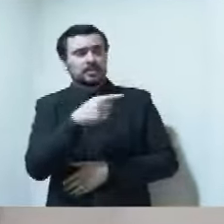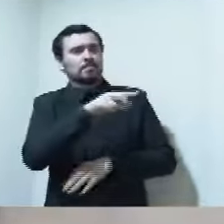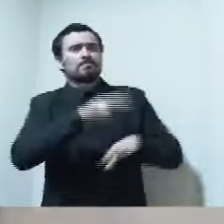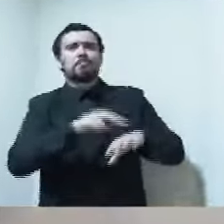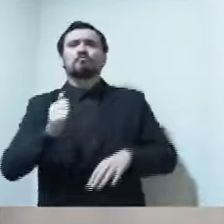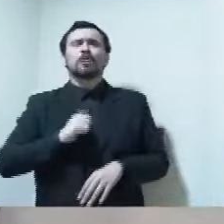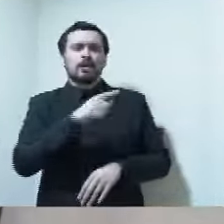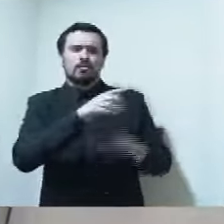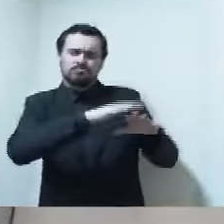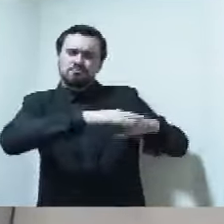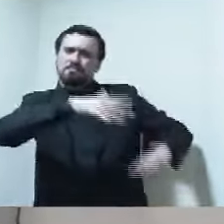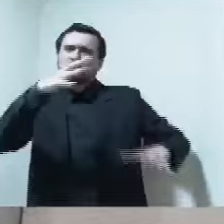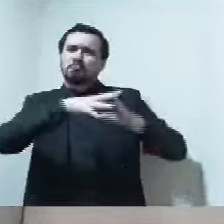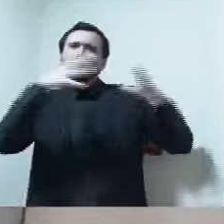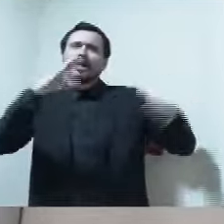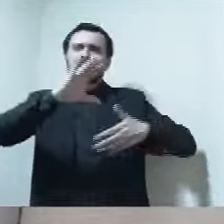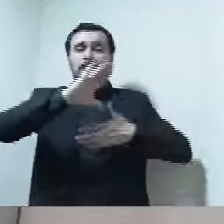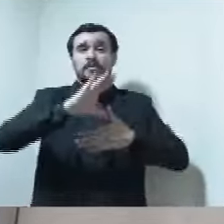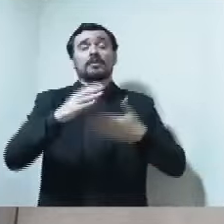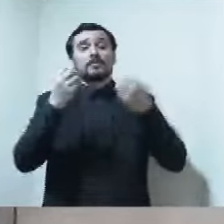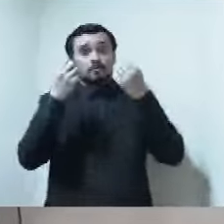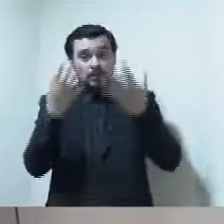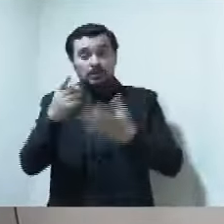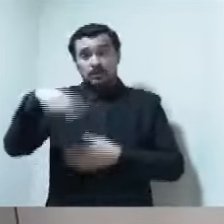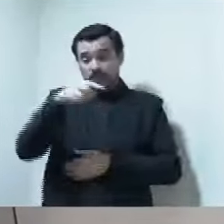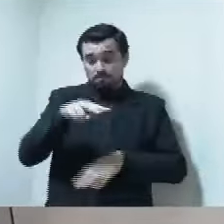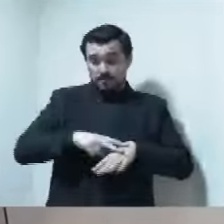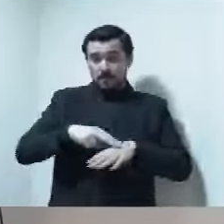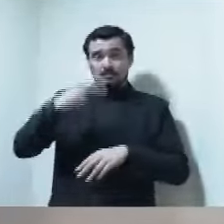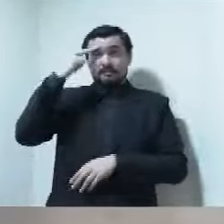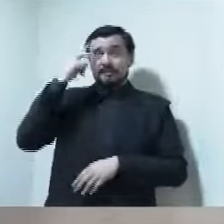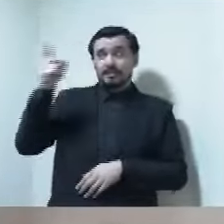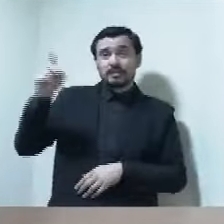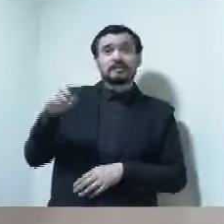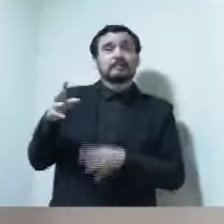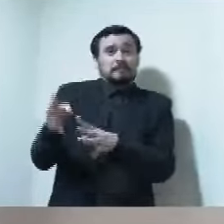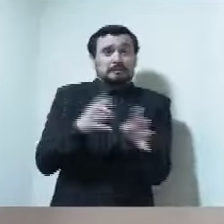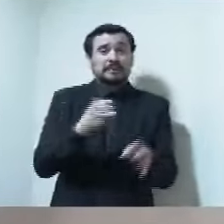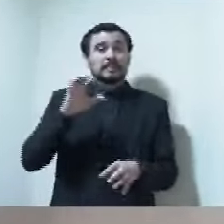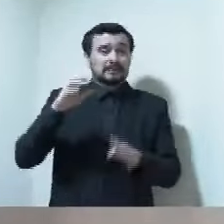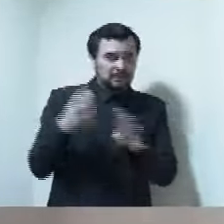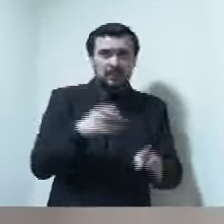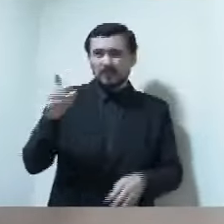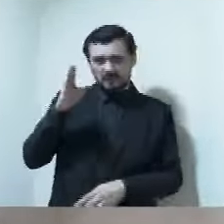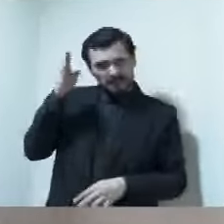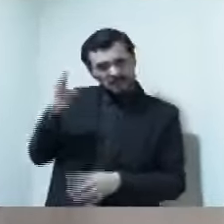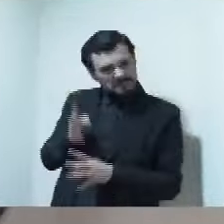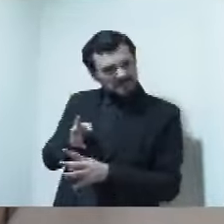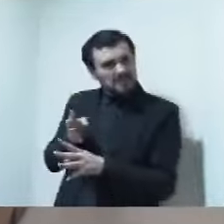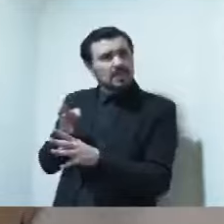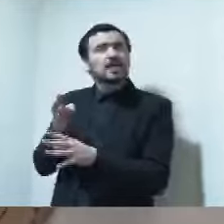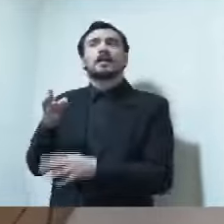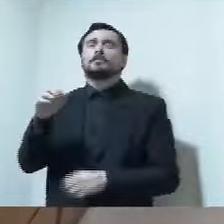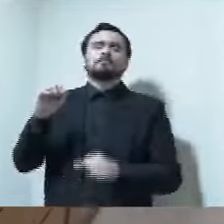Quiero un país que honre la memoria de nuestros excombatientes de la Guerra del Chaco, que pasaron por ese infierno verde que hoy